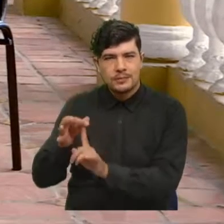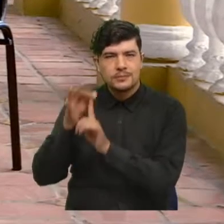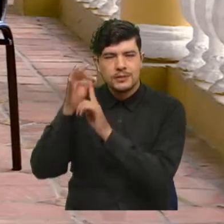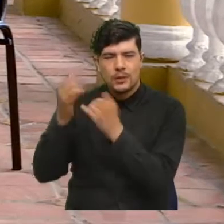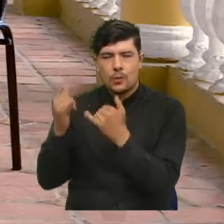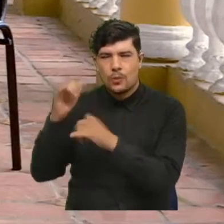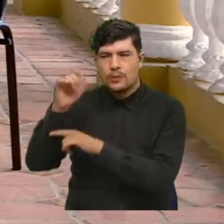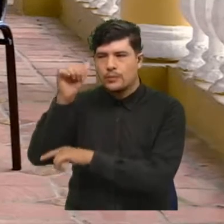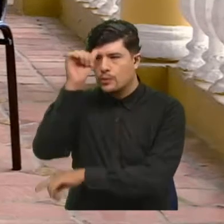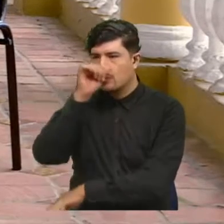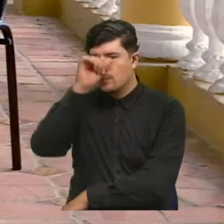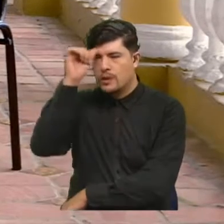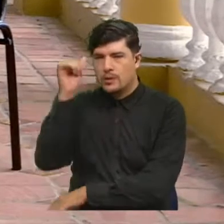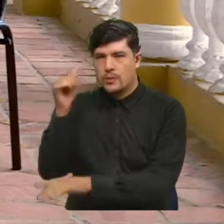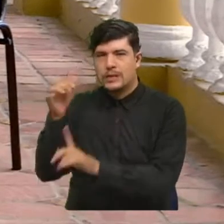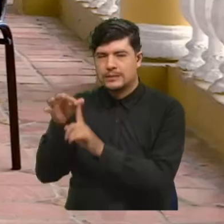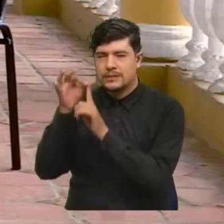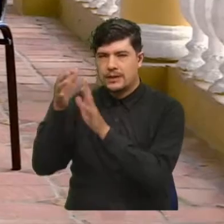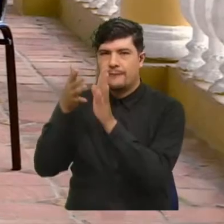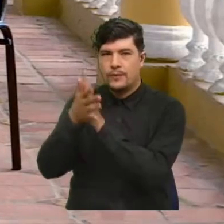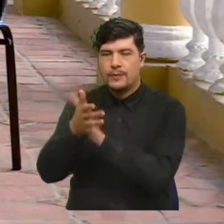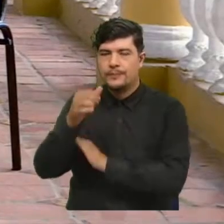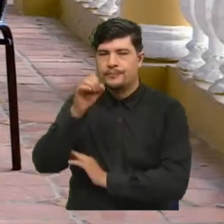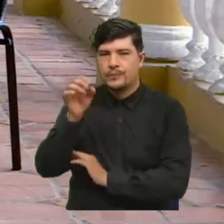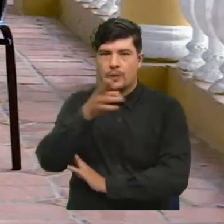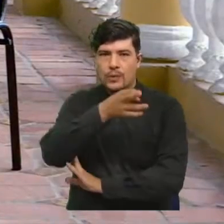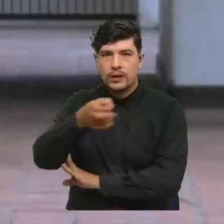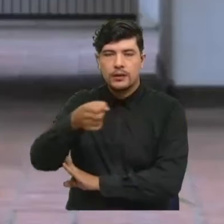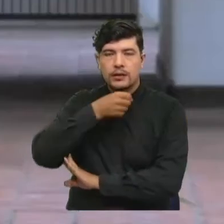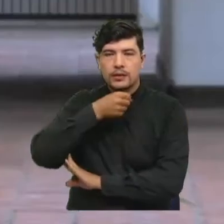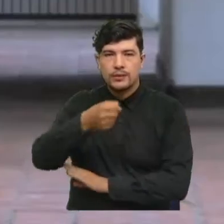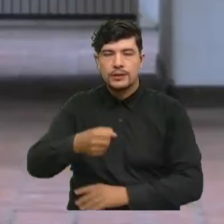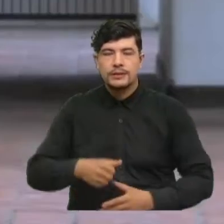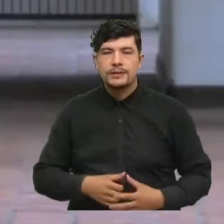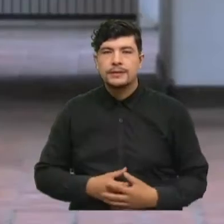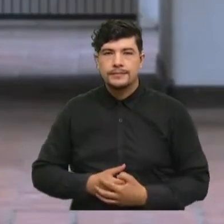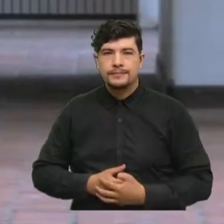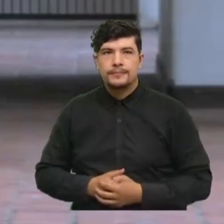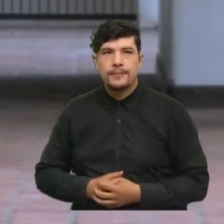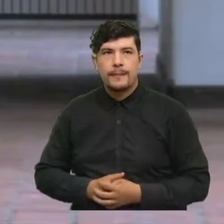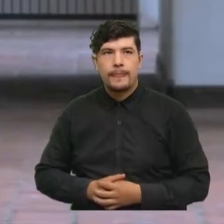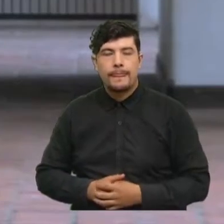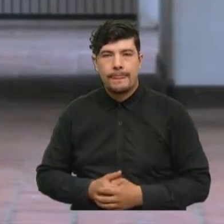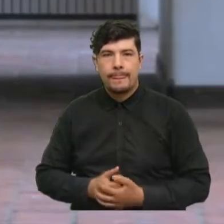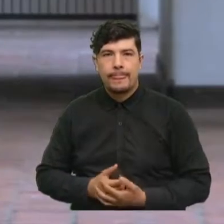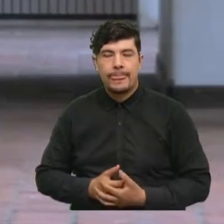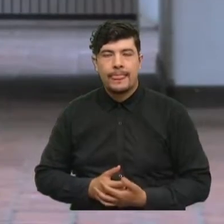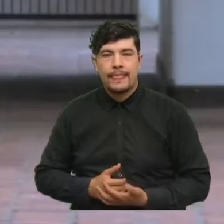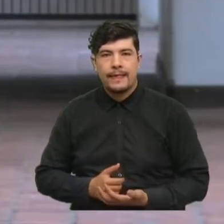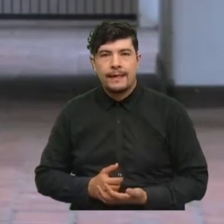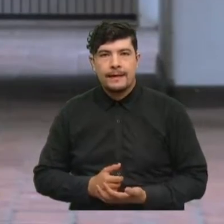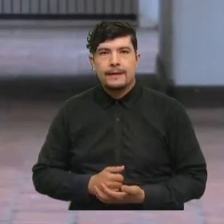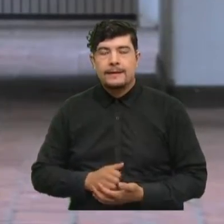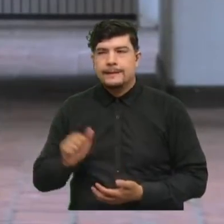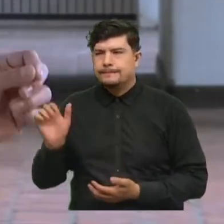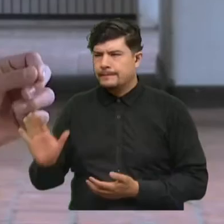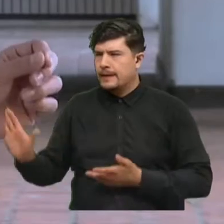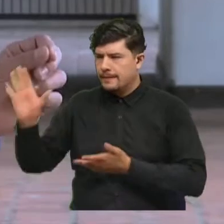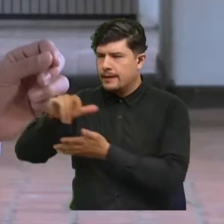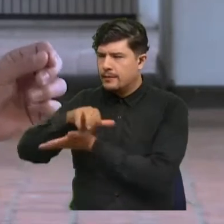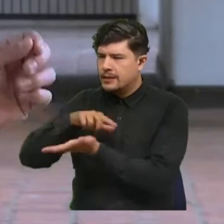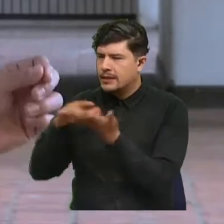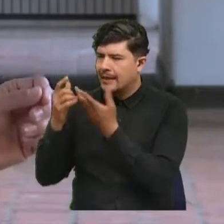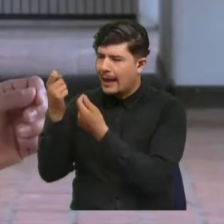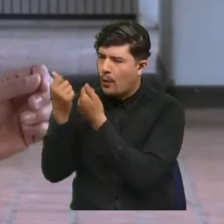todos estos temas por ejemplo del transporte pero ellos tienen también muchas ramas como tal y es la economía en el departamento que el